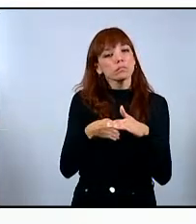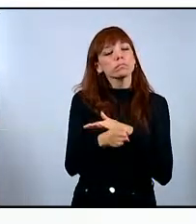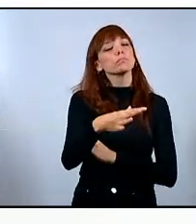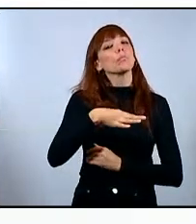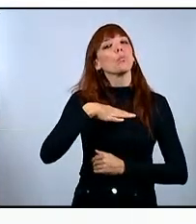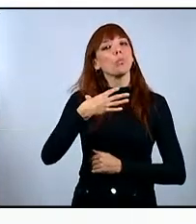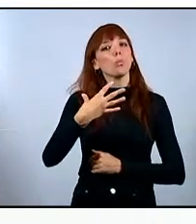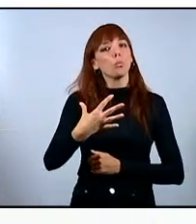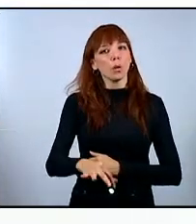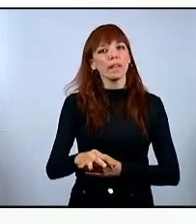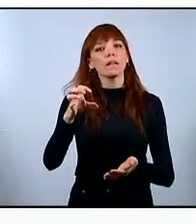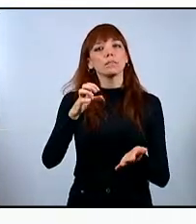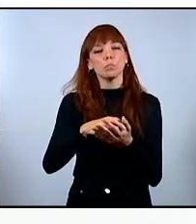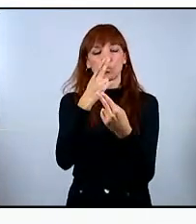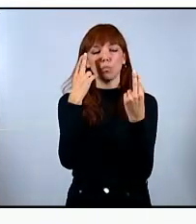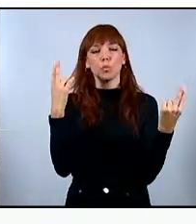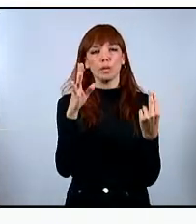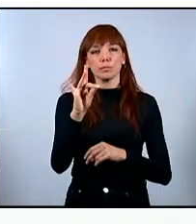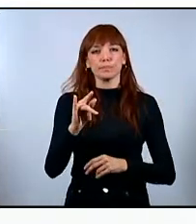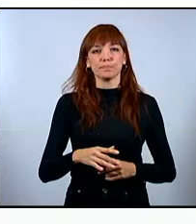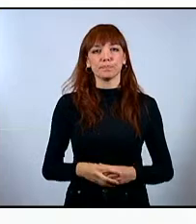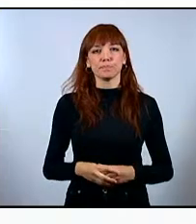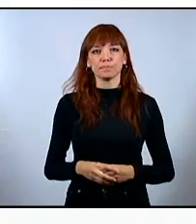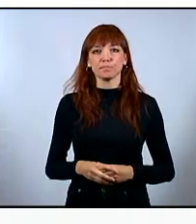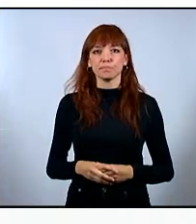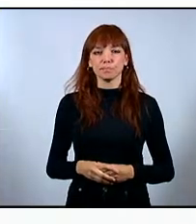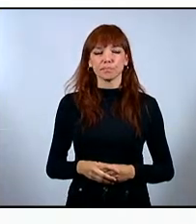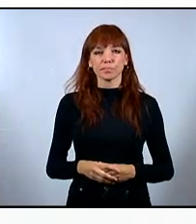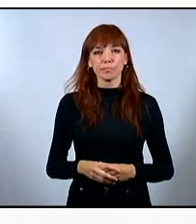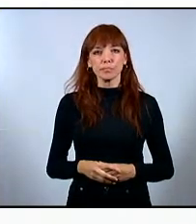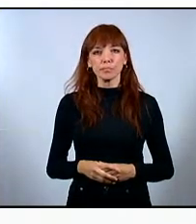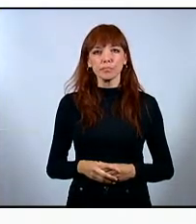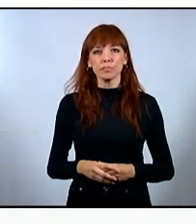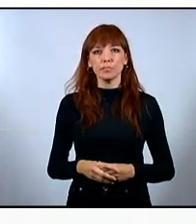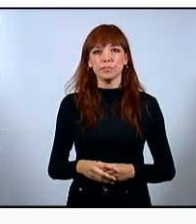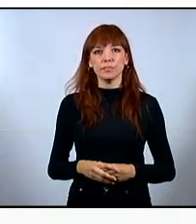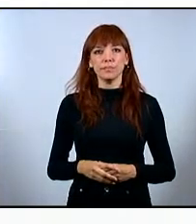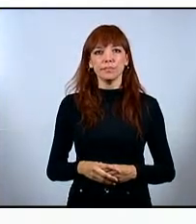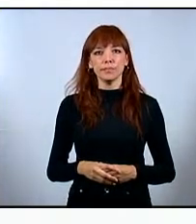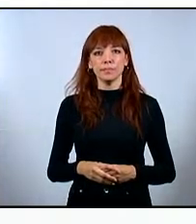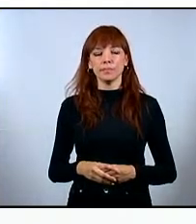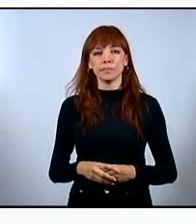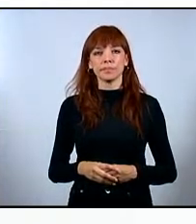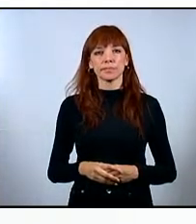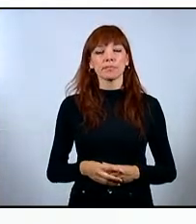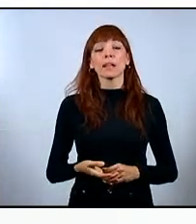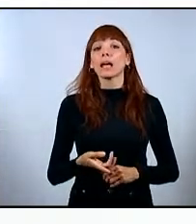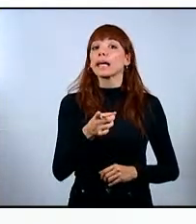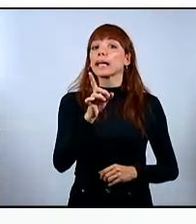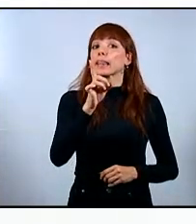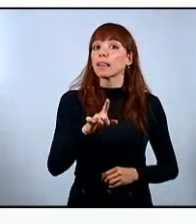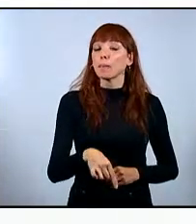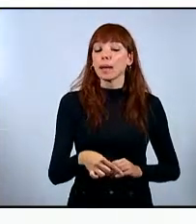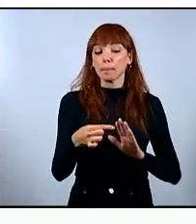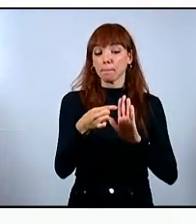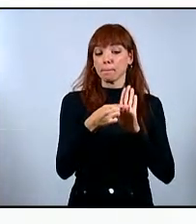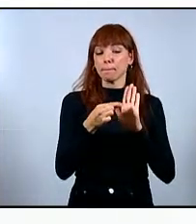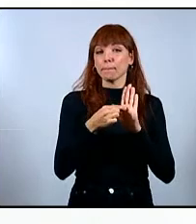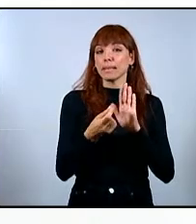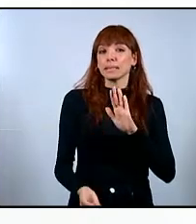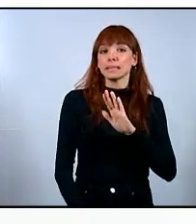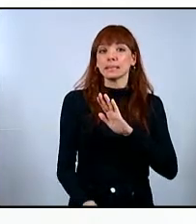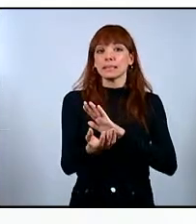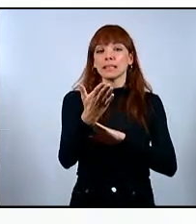en los centros públicos. También en competencias de cultura hemos impulsado la puesta en marcha del